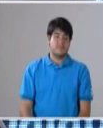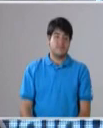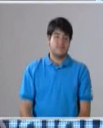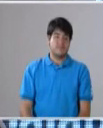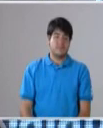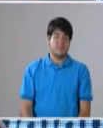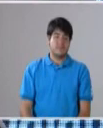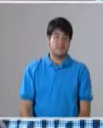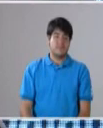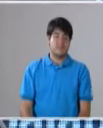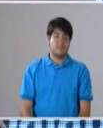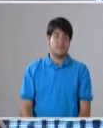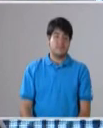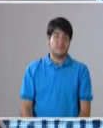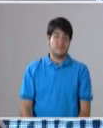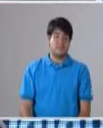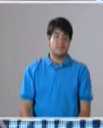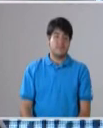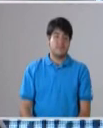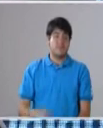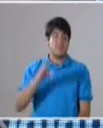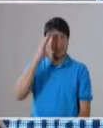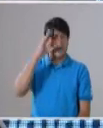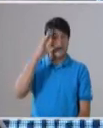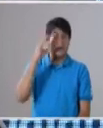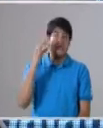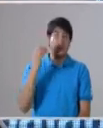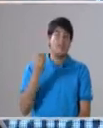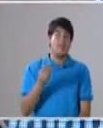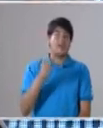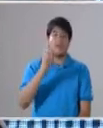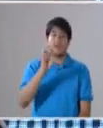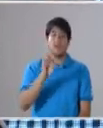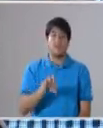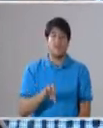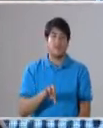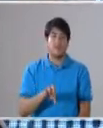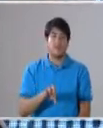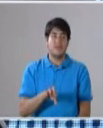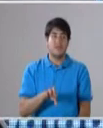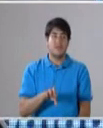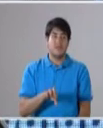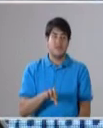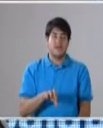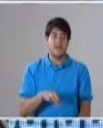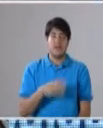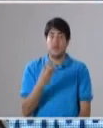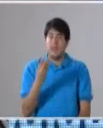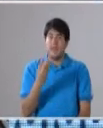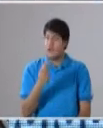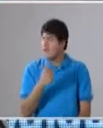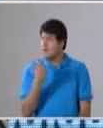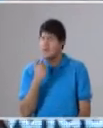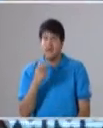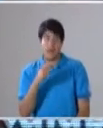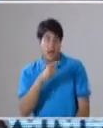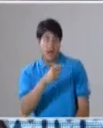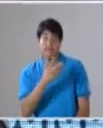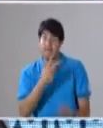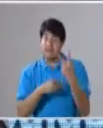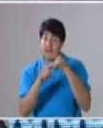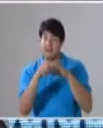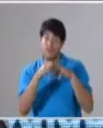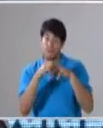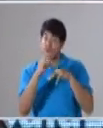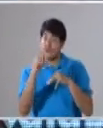que le dijera, una mujer tendría miedo: ahí viene su esposo. ¡Ay, ay, agar! ¡Ay, llame a la policía, por favor! Ya está sospechoso